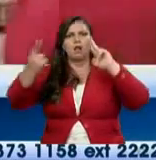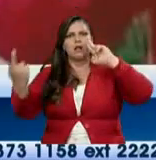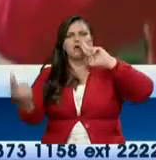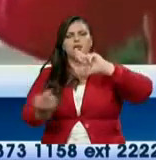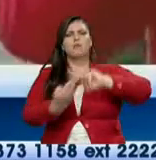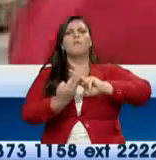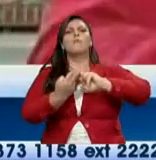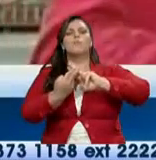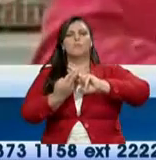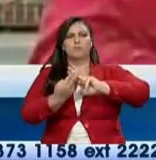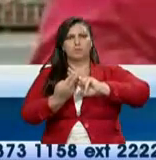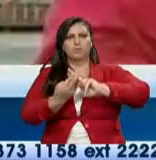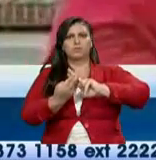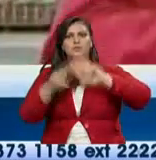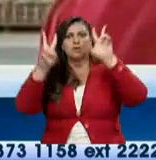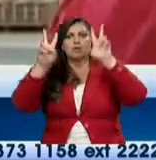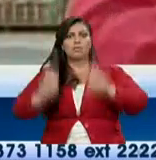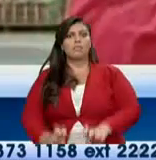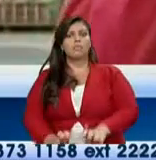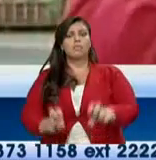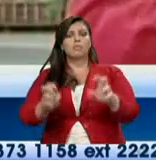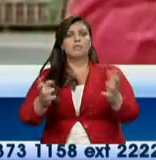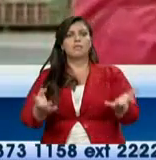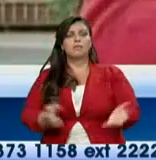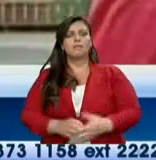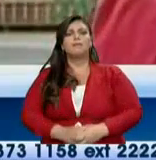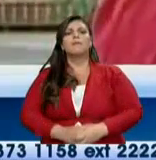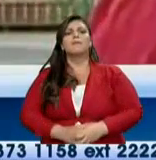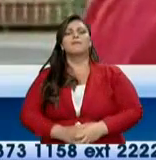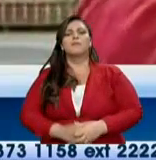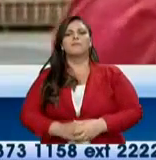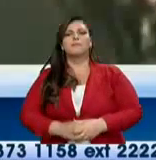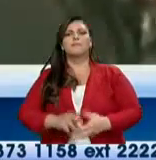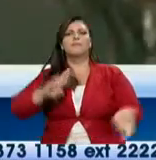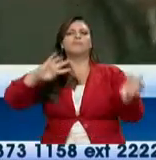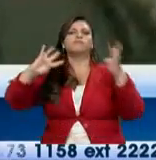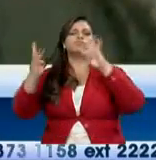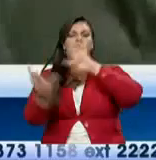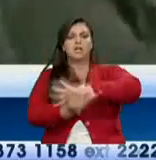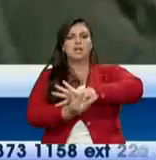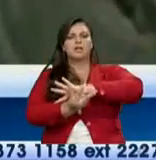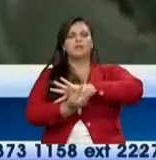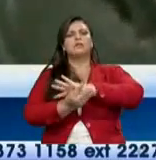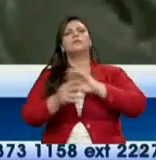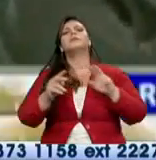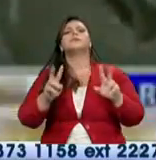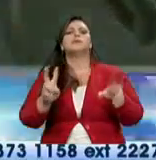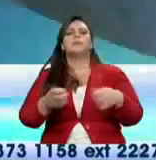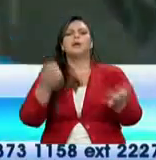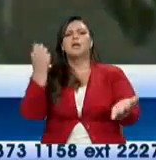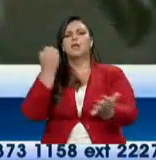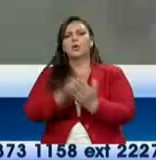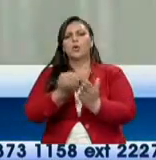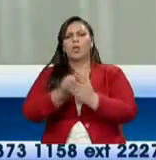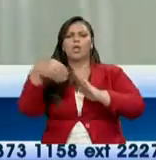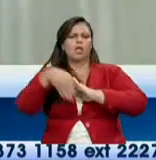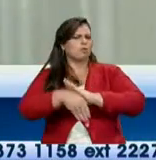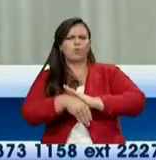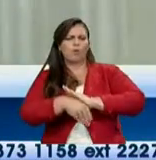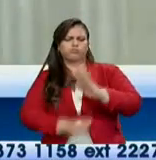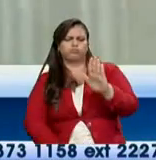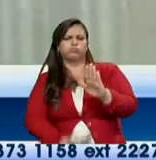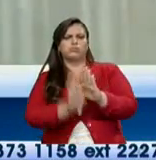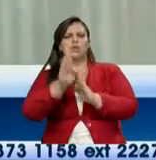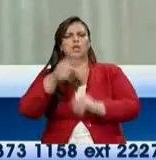la guerra económica y poder ganarla ampliamente. Las encuestas de intención de voto dan a la